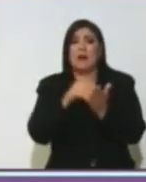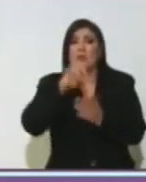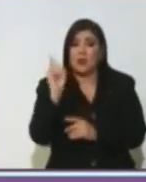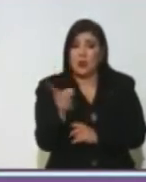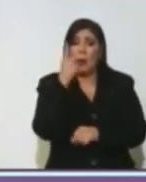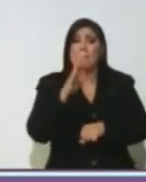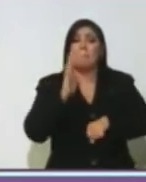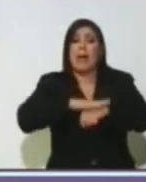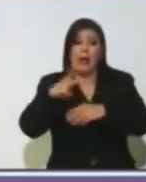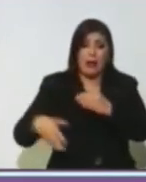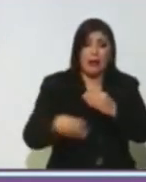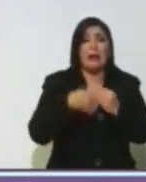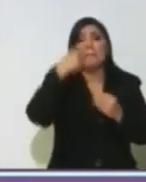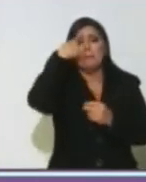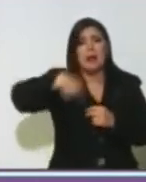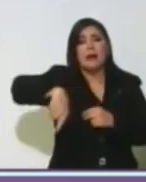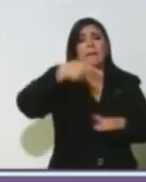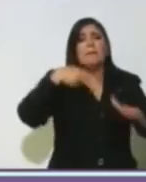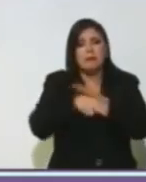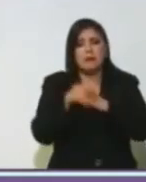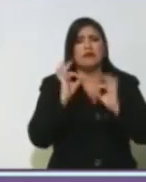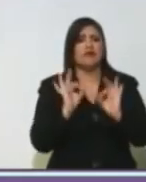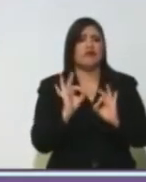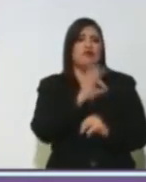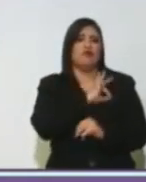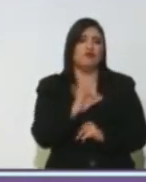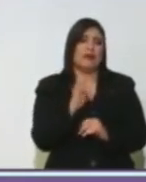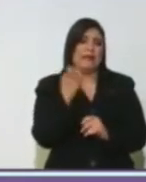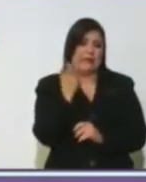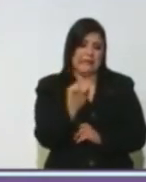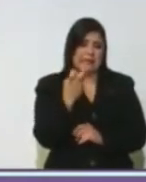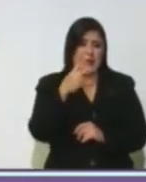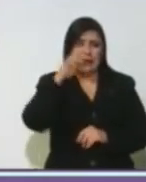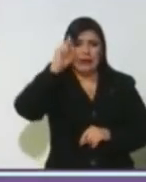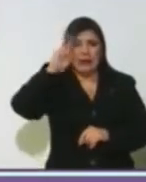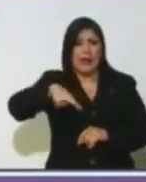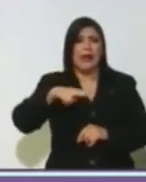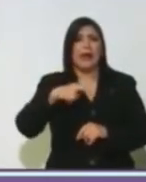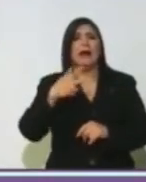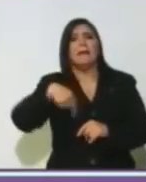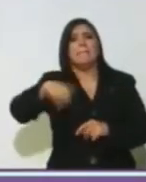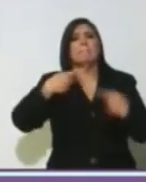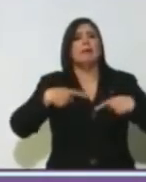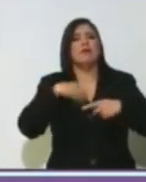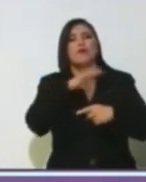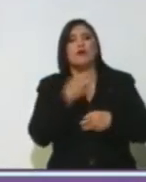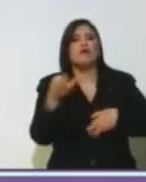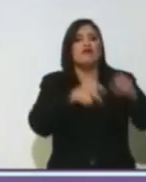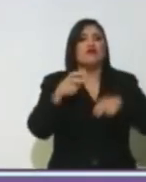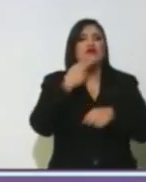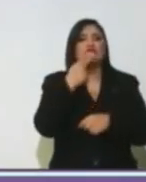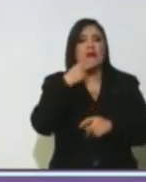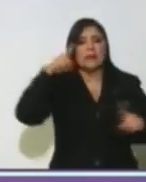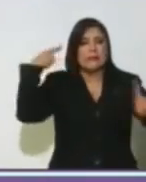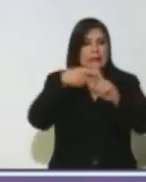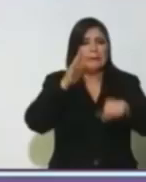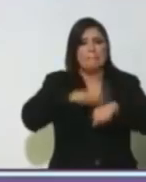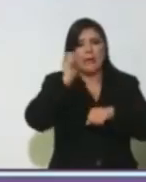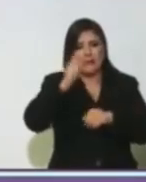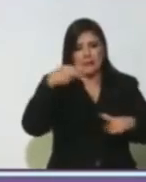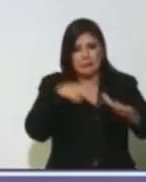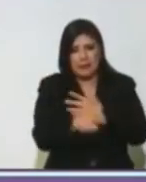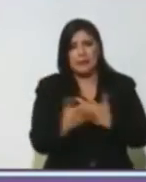para que el metro pudiera ser efectivamente esa primera opción no estamos hablando de